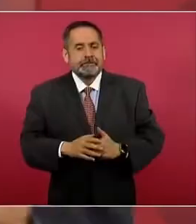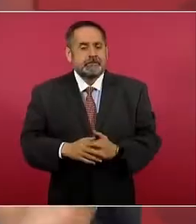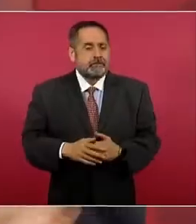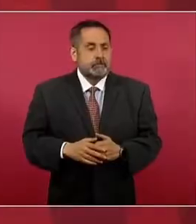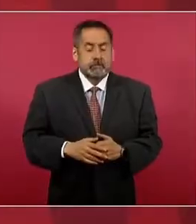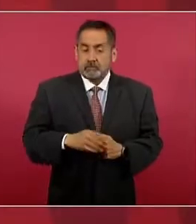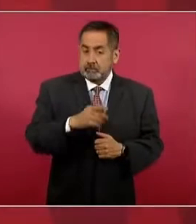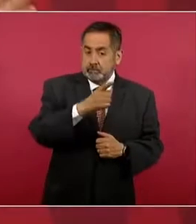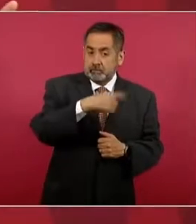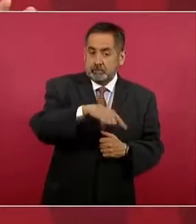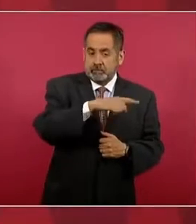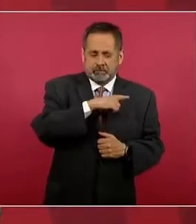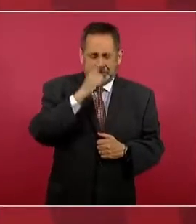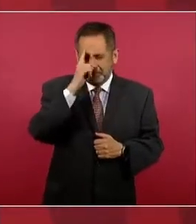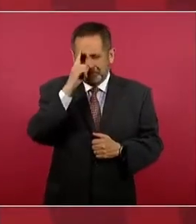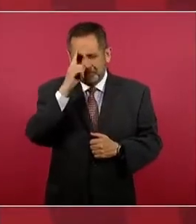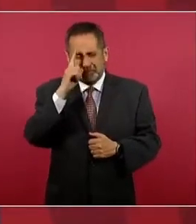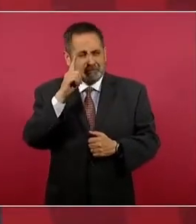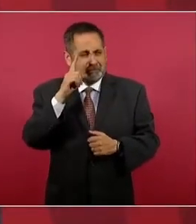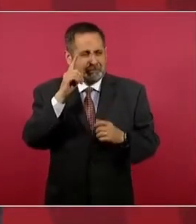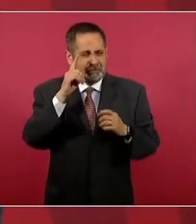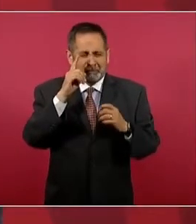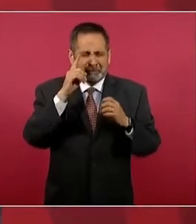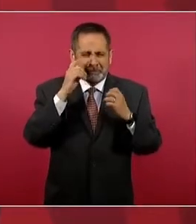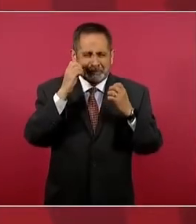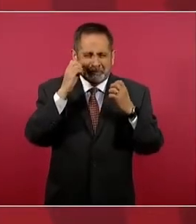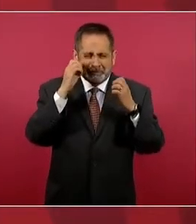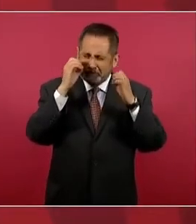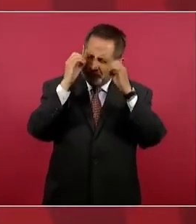como ofuscados,